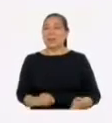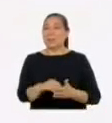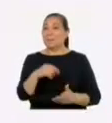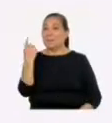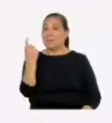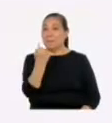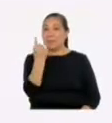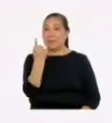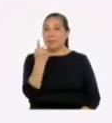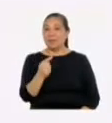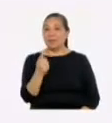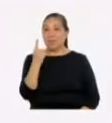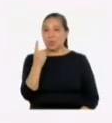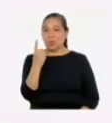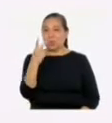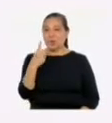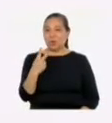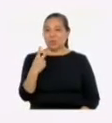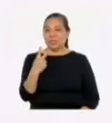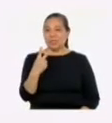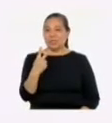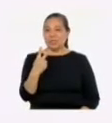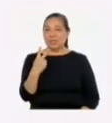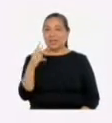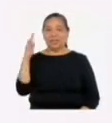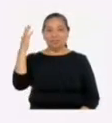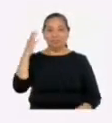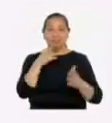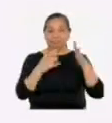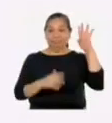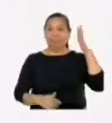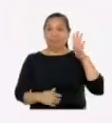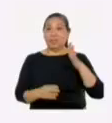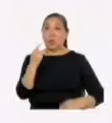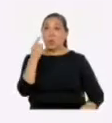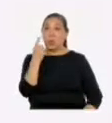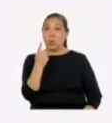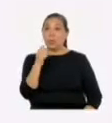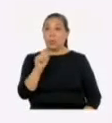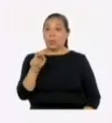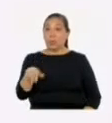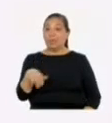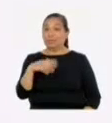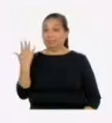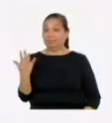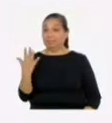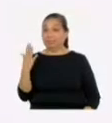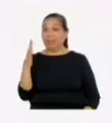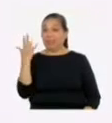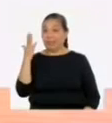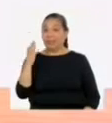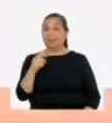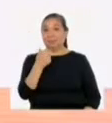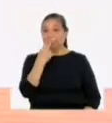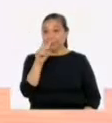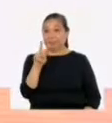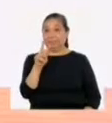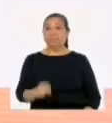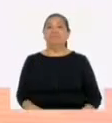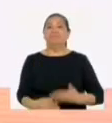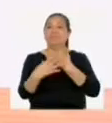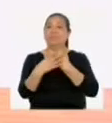Lo primero, 1 y 2 lo vamos a hacer con la mano izquierda. Y 1, 2, 3 lo vamos a hacer con la mano derecha.